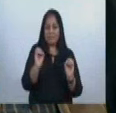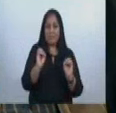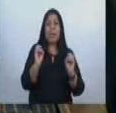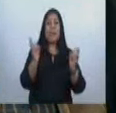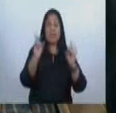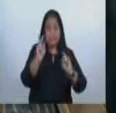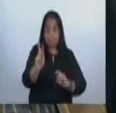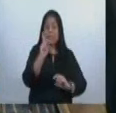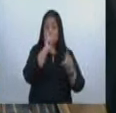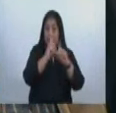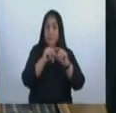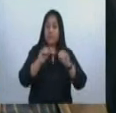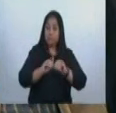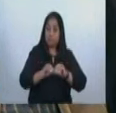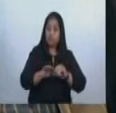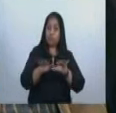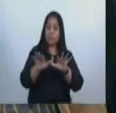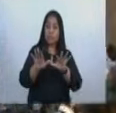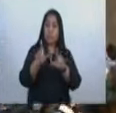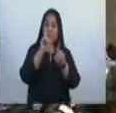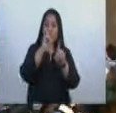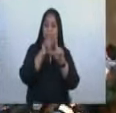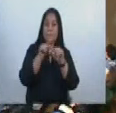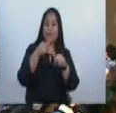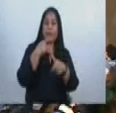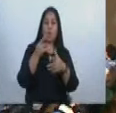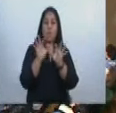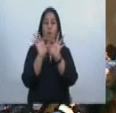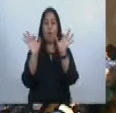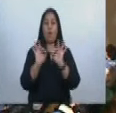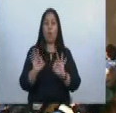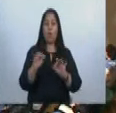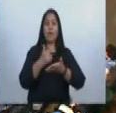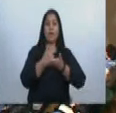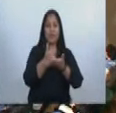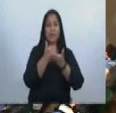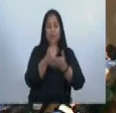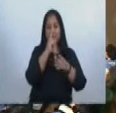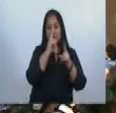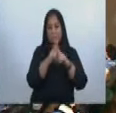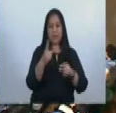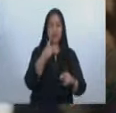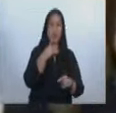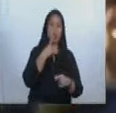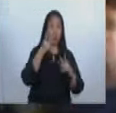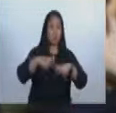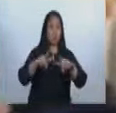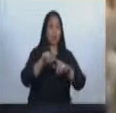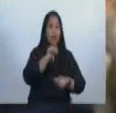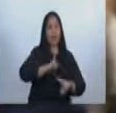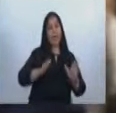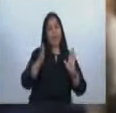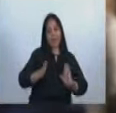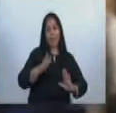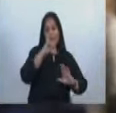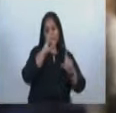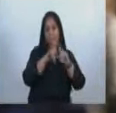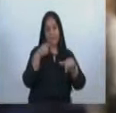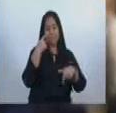haciéndolo de una manera en la que colaboremos junto con los autoridades locales los poderes locales para poder